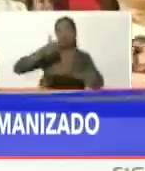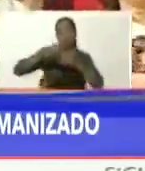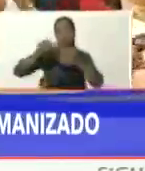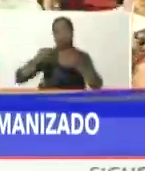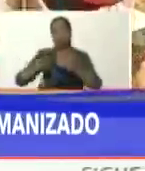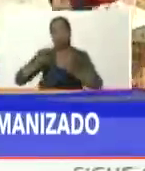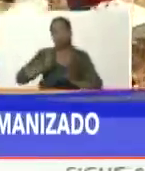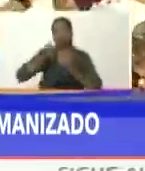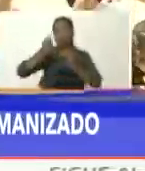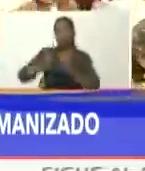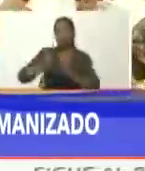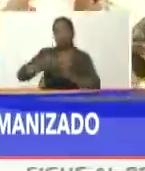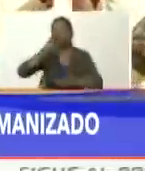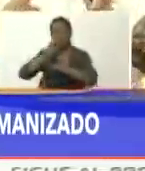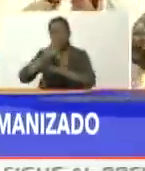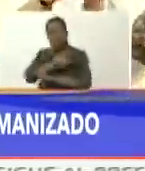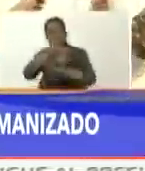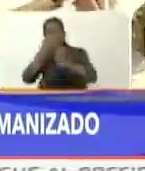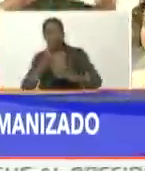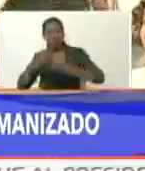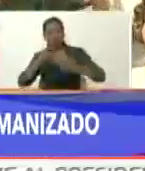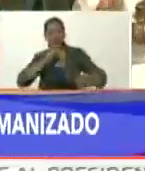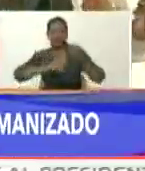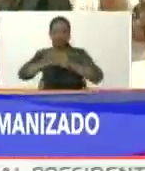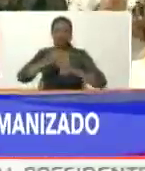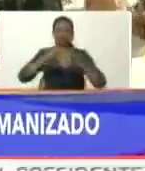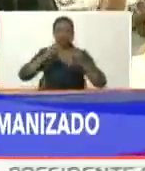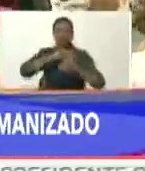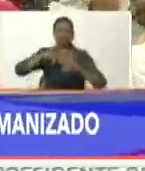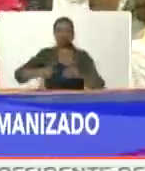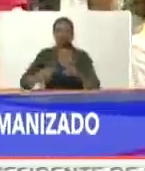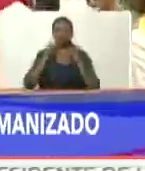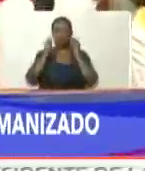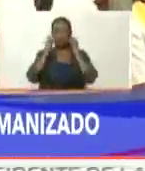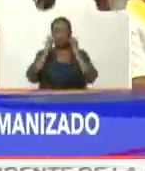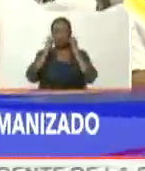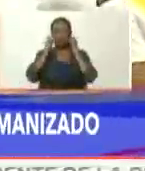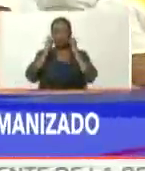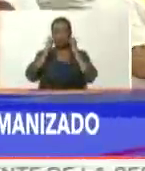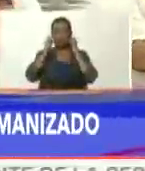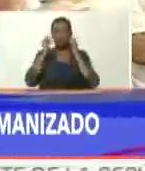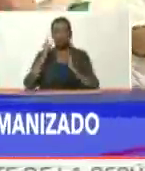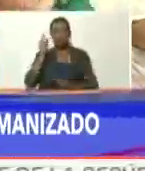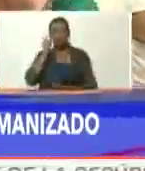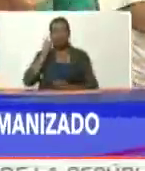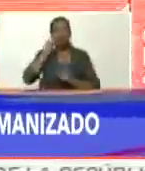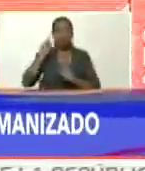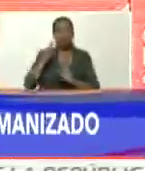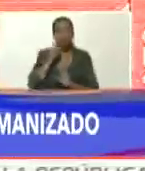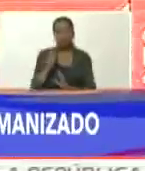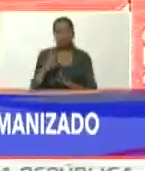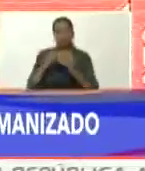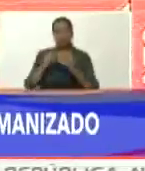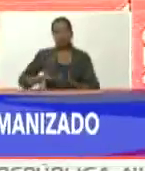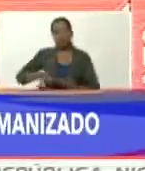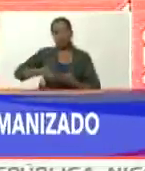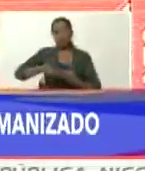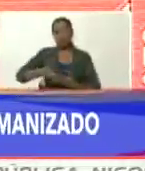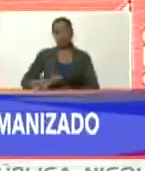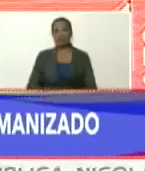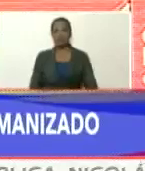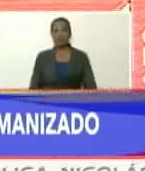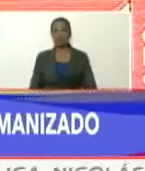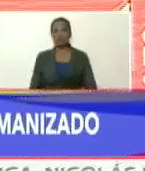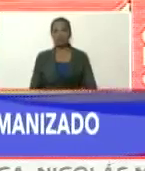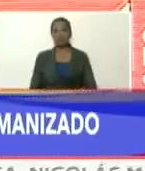camino de la defensa económica y del acceso a los bienes de la mujer embarazada y la mujer lactante.